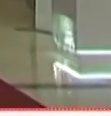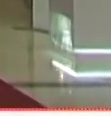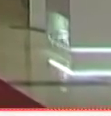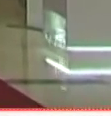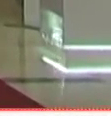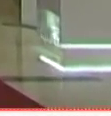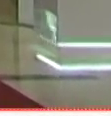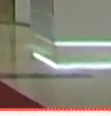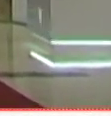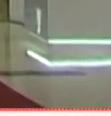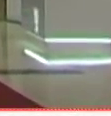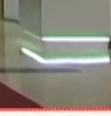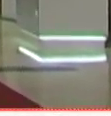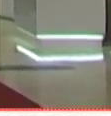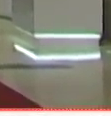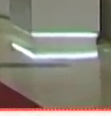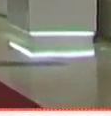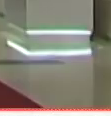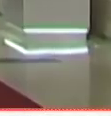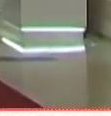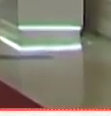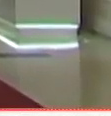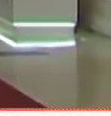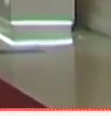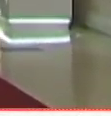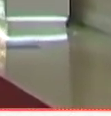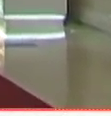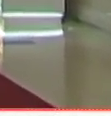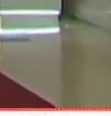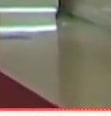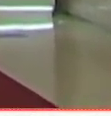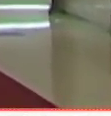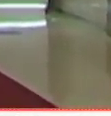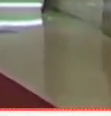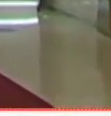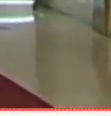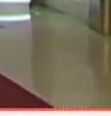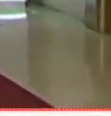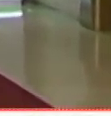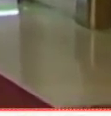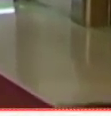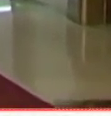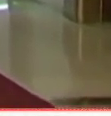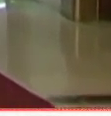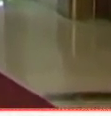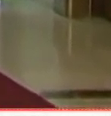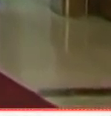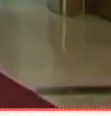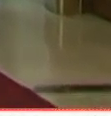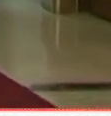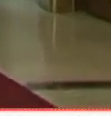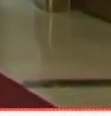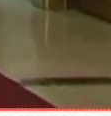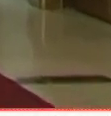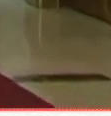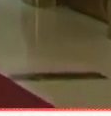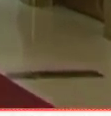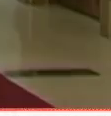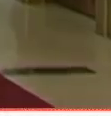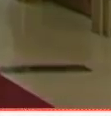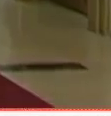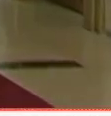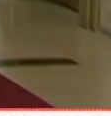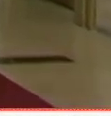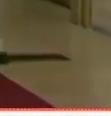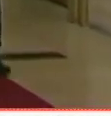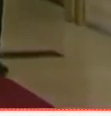la República, Delcy Rodríguez, justamente en esta agenda de actividades que impulsa y que lidera el Ejecutivo